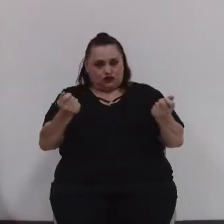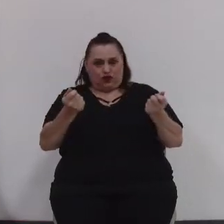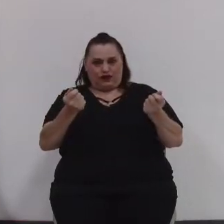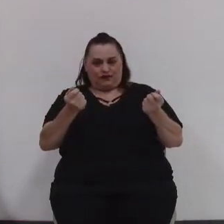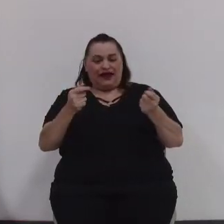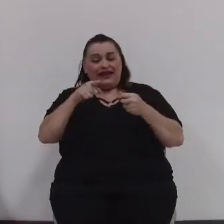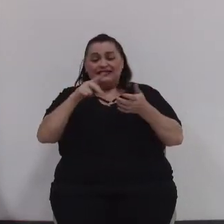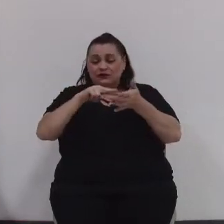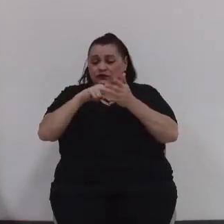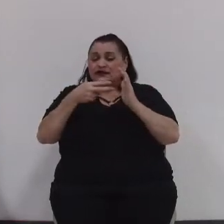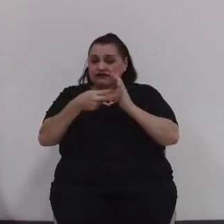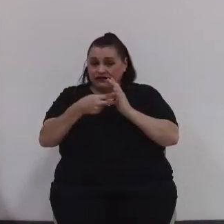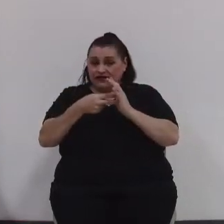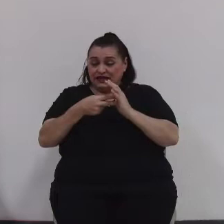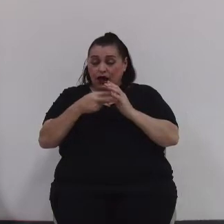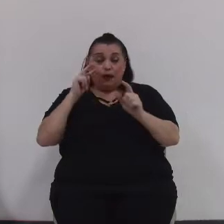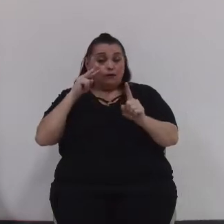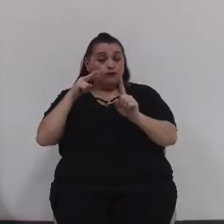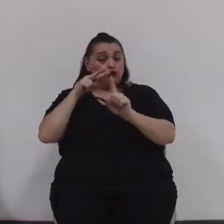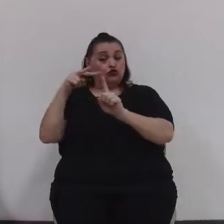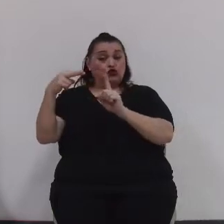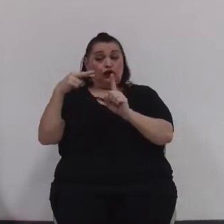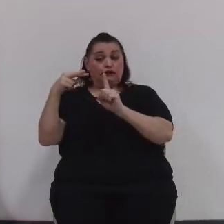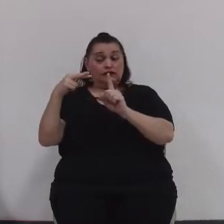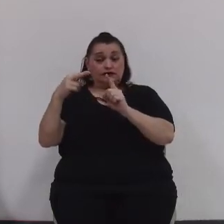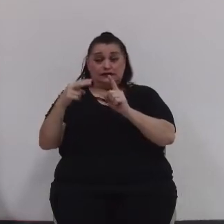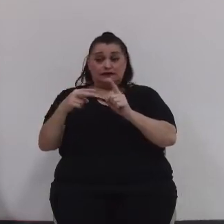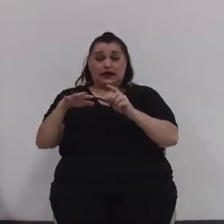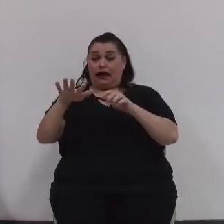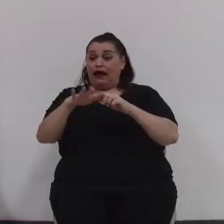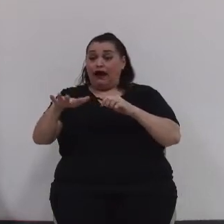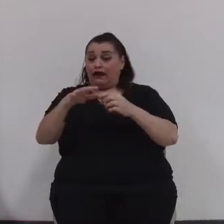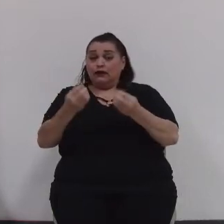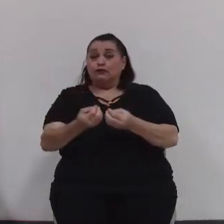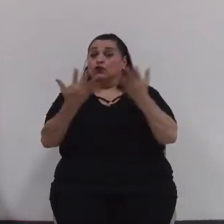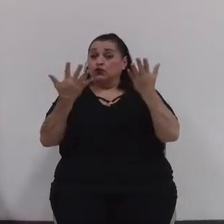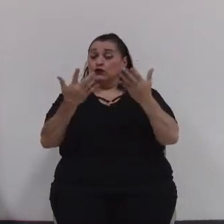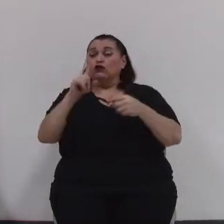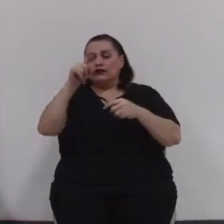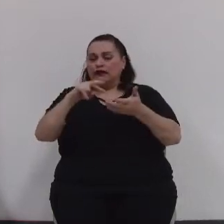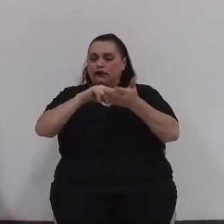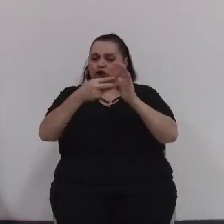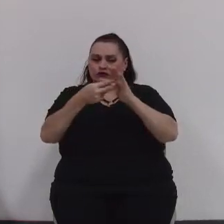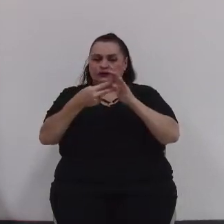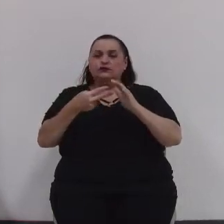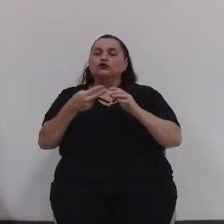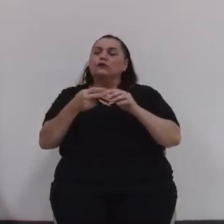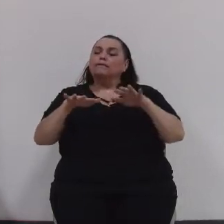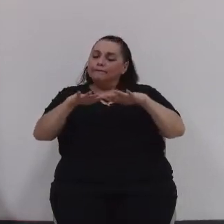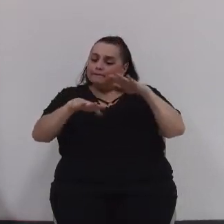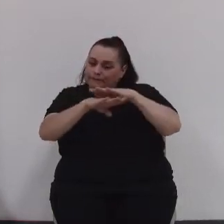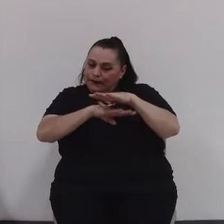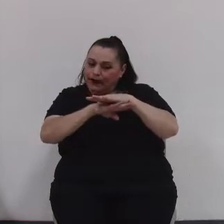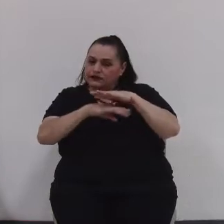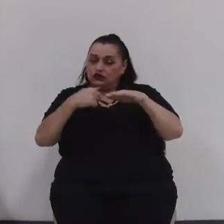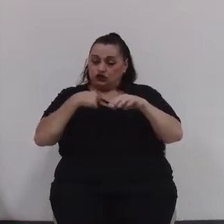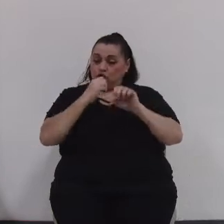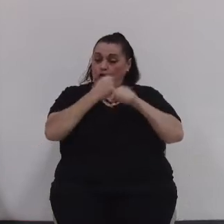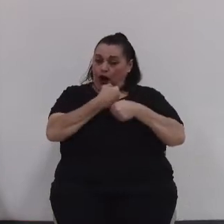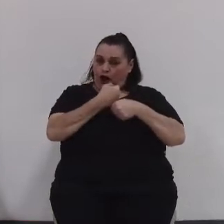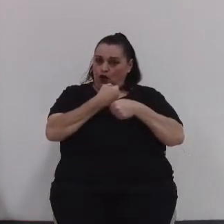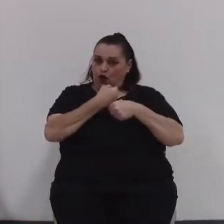eso significa que, desde el punto de vista del aparato público, que tiene que haber un concierto básico entre lo que yo hago en un